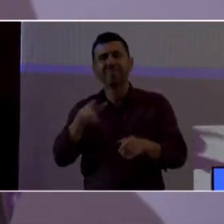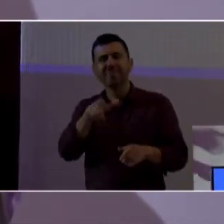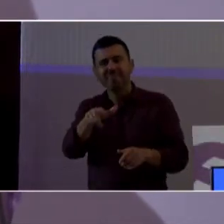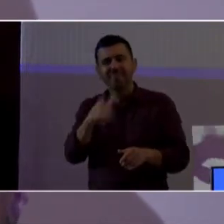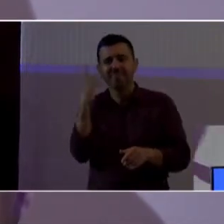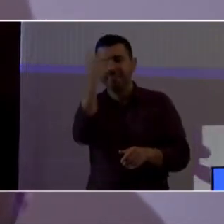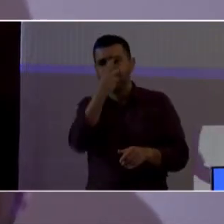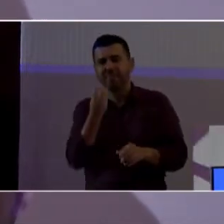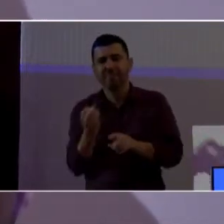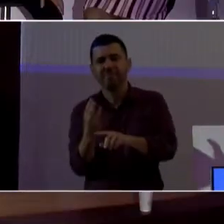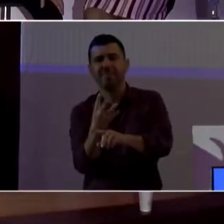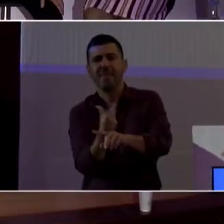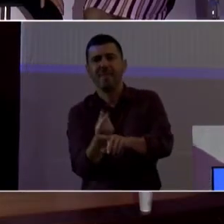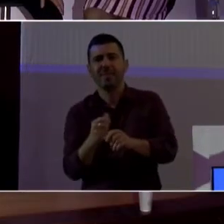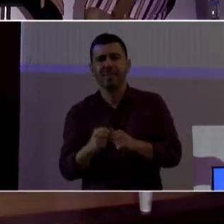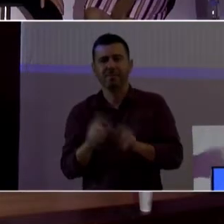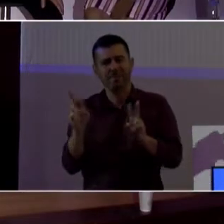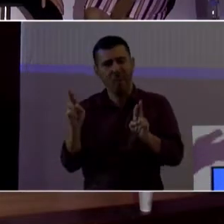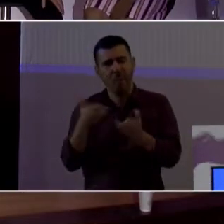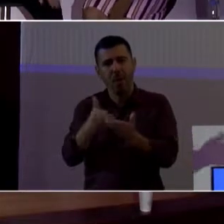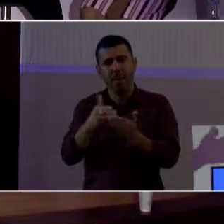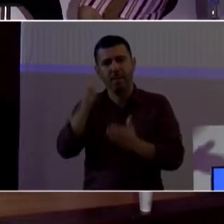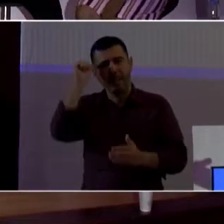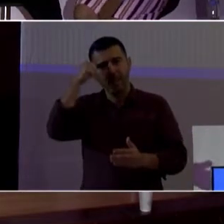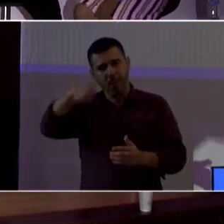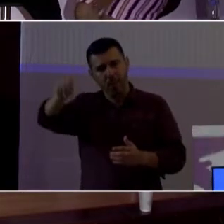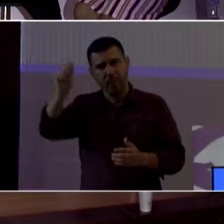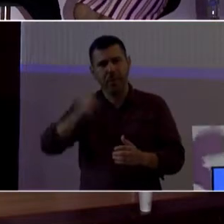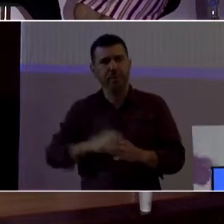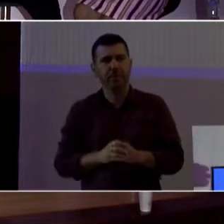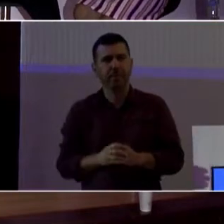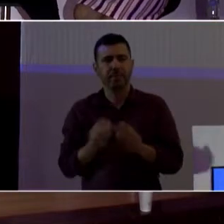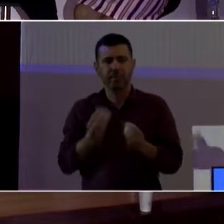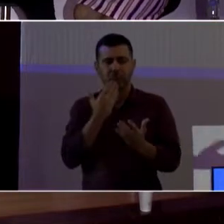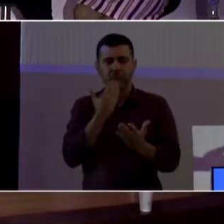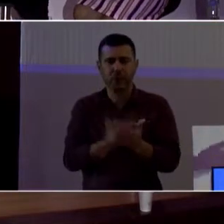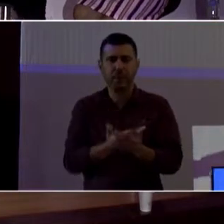se vayan sin llevarse en un recuerdo. Muchas gracias.